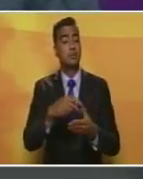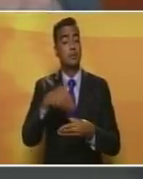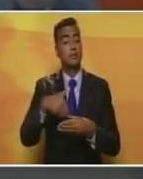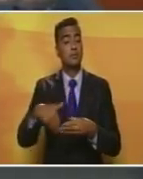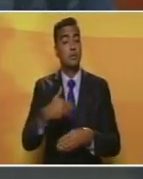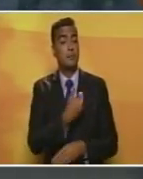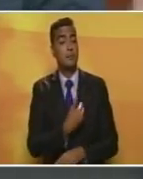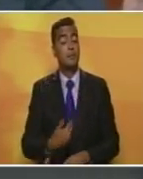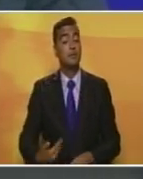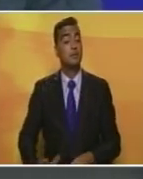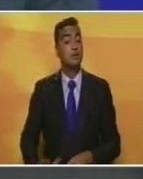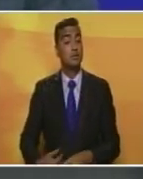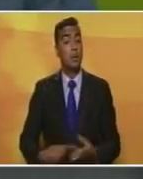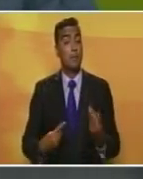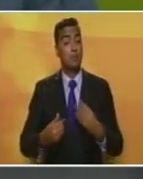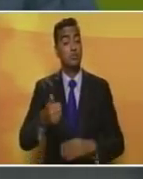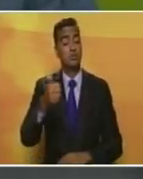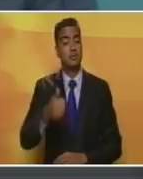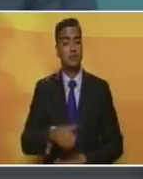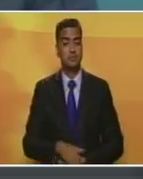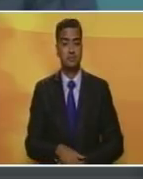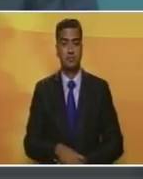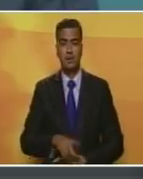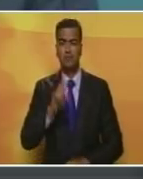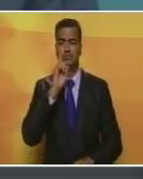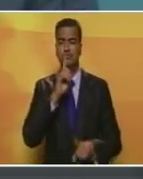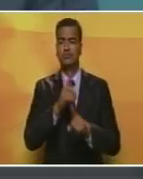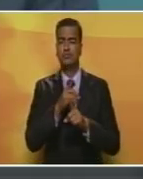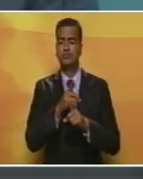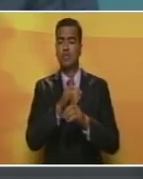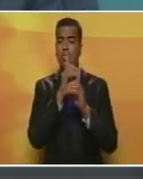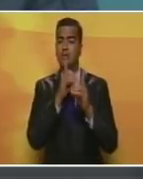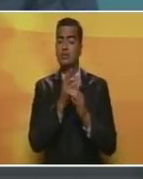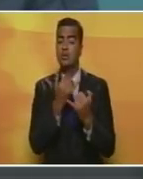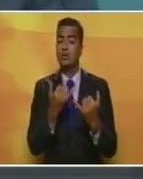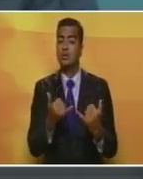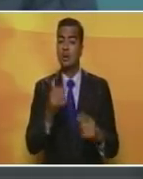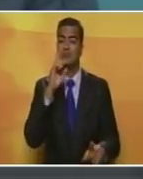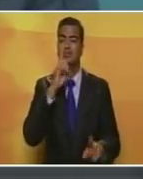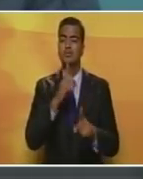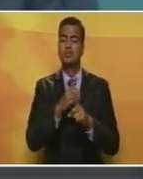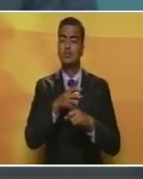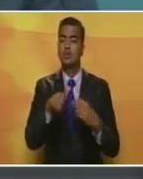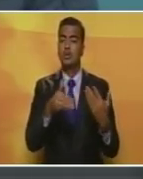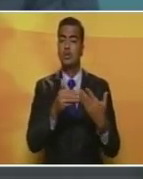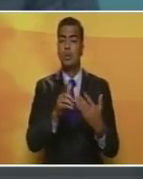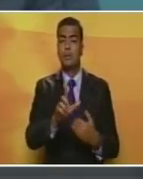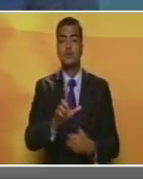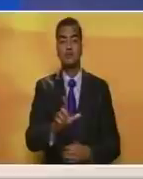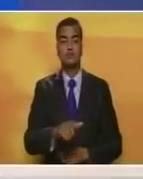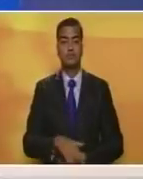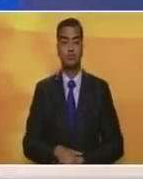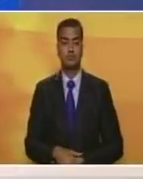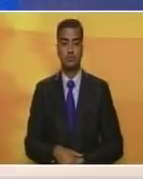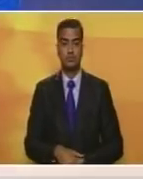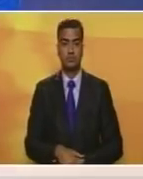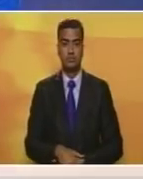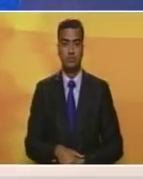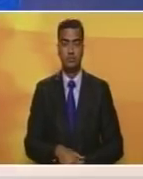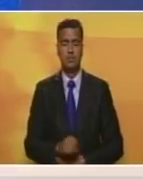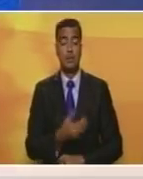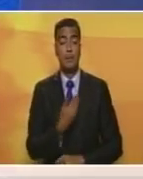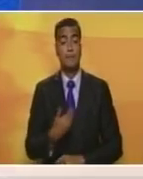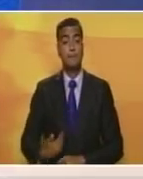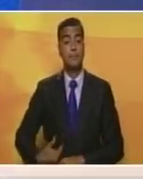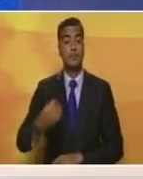fuerzas revolucionarias, avancemos entonces en la necesidad de conformar un empresariado nacionalista. Afirmó que